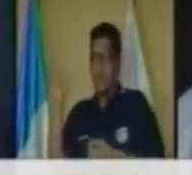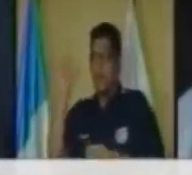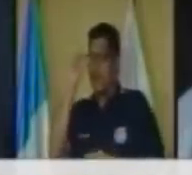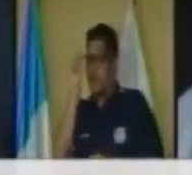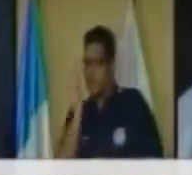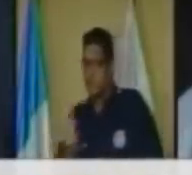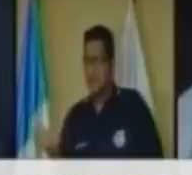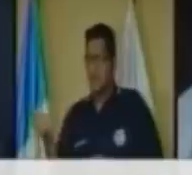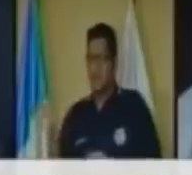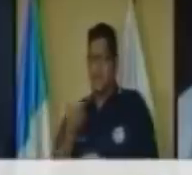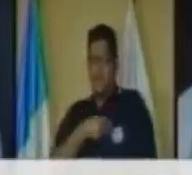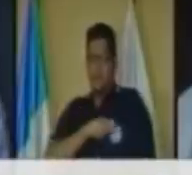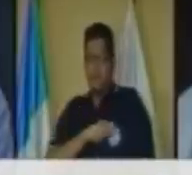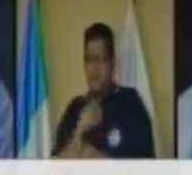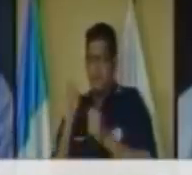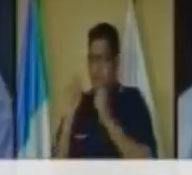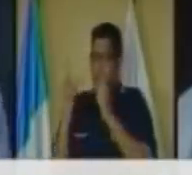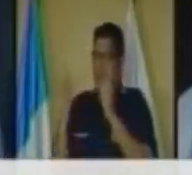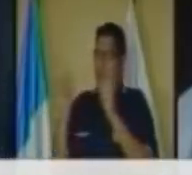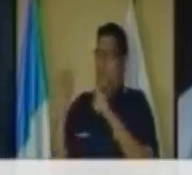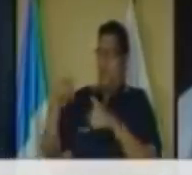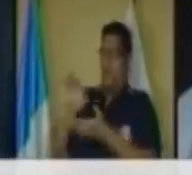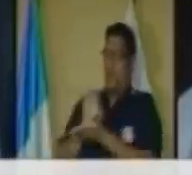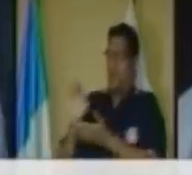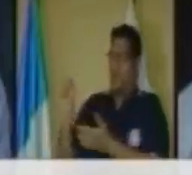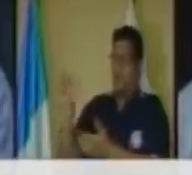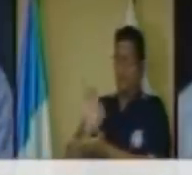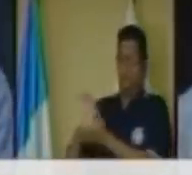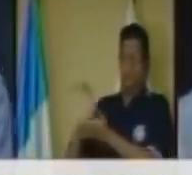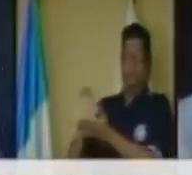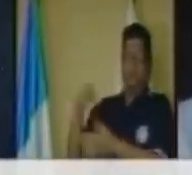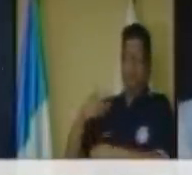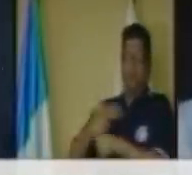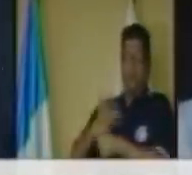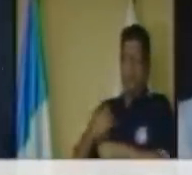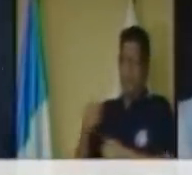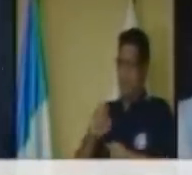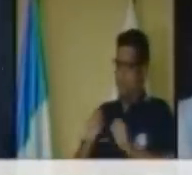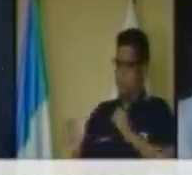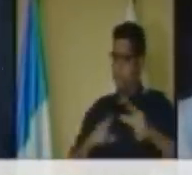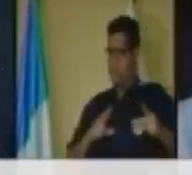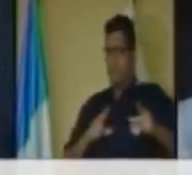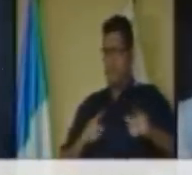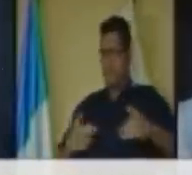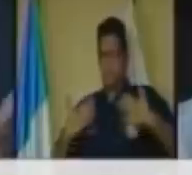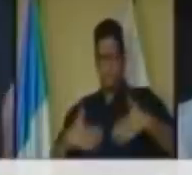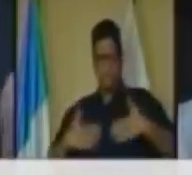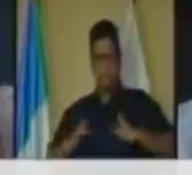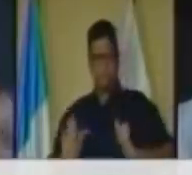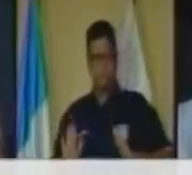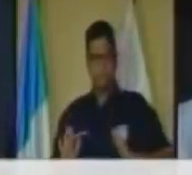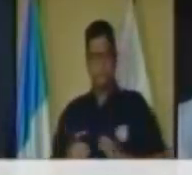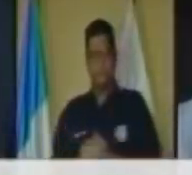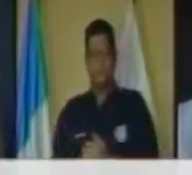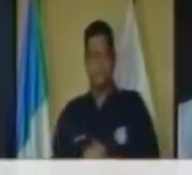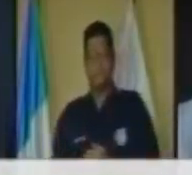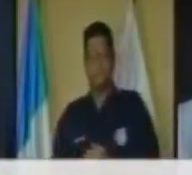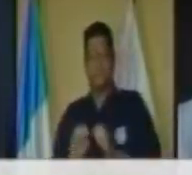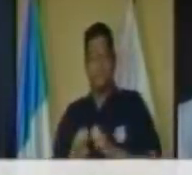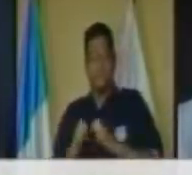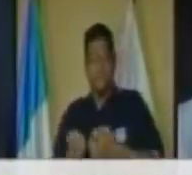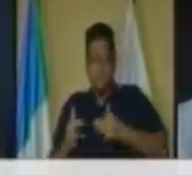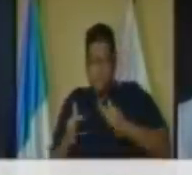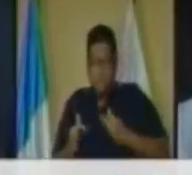está sucediendo ahora en Europa. Entonces, las medidas que se están promoviendo en la población se hacen para evitar que este,